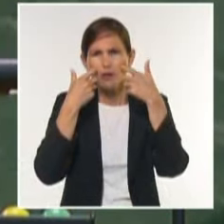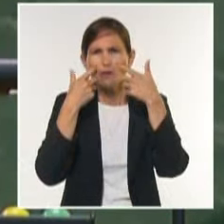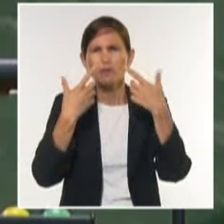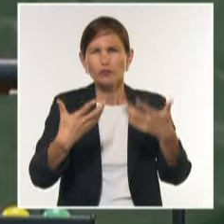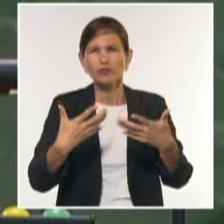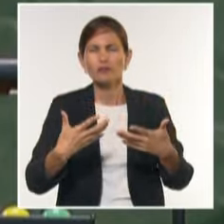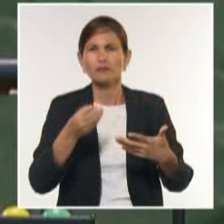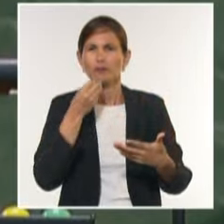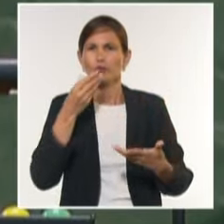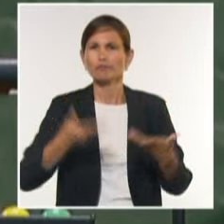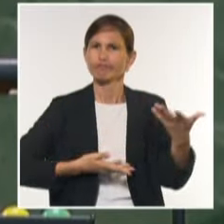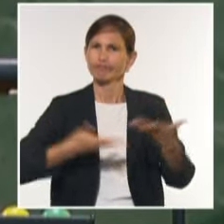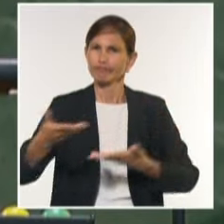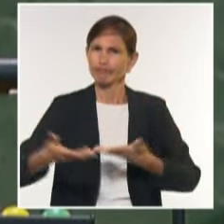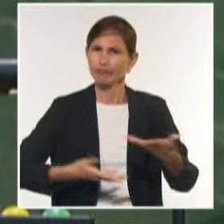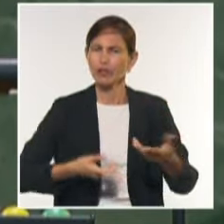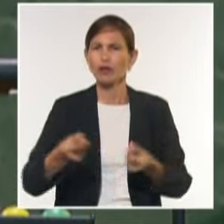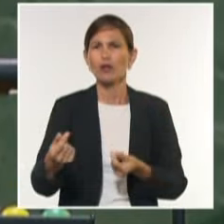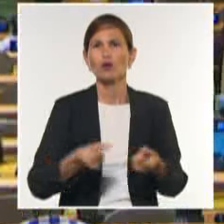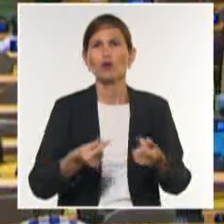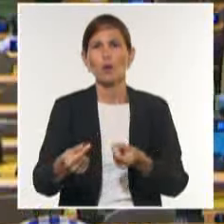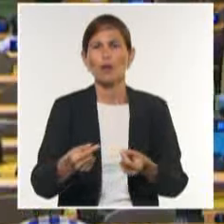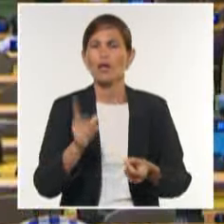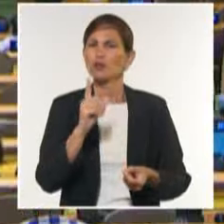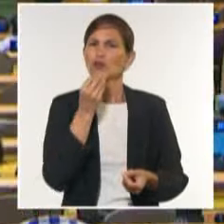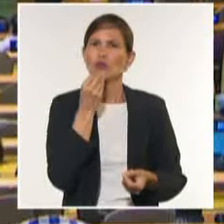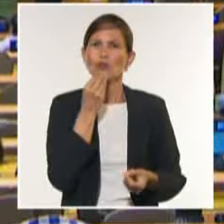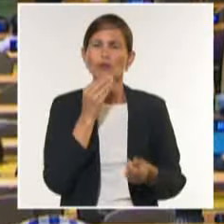sean interrumpidos por la geopolítica.